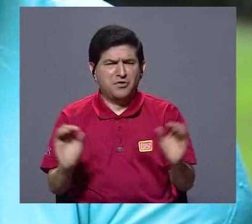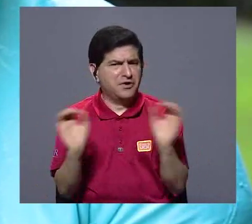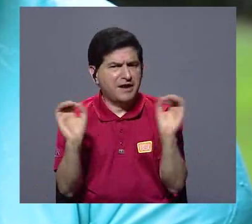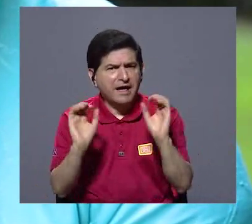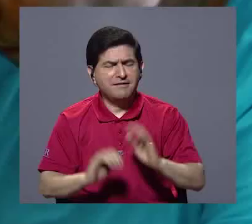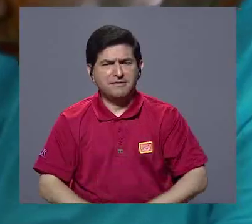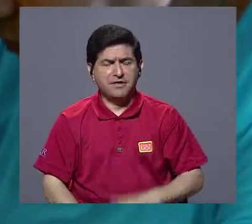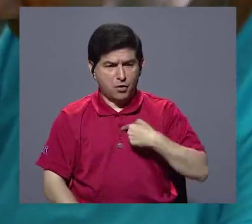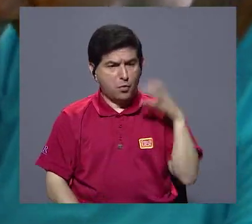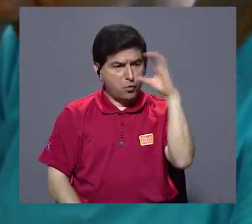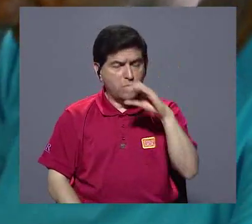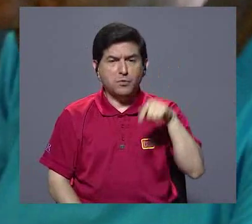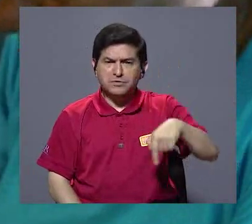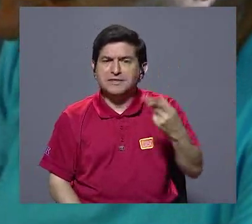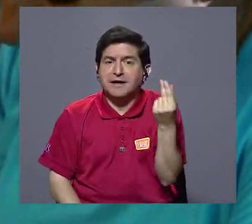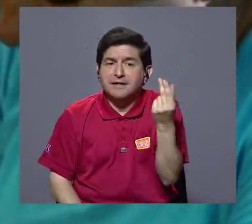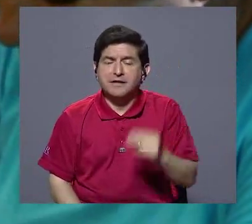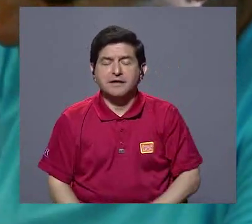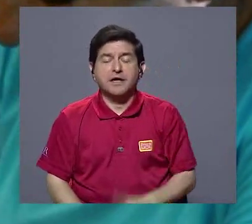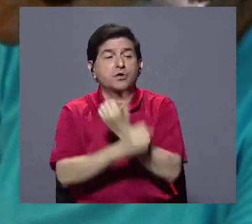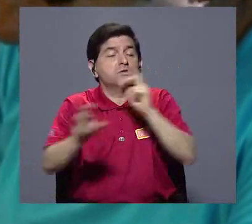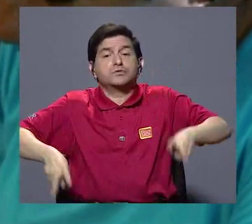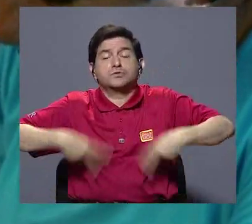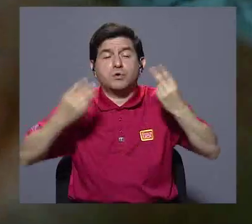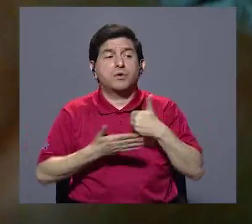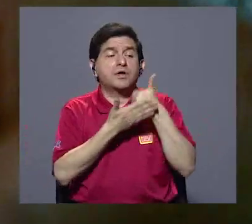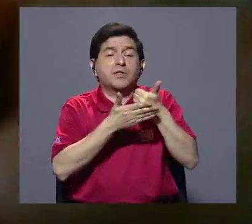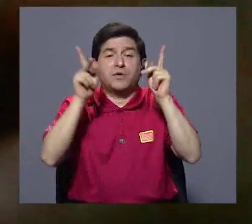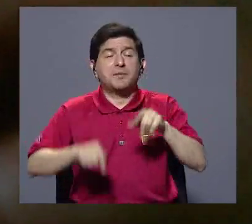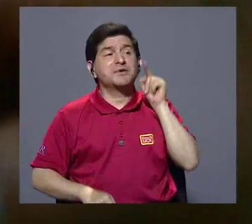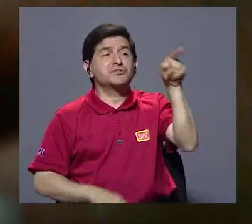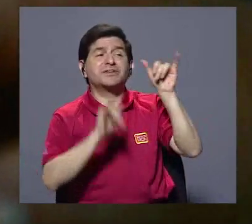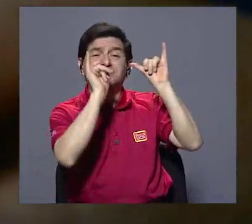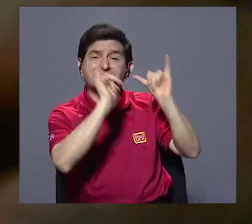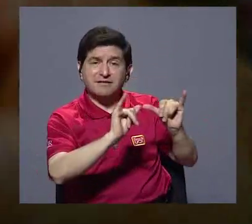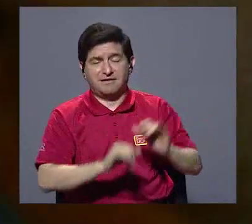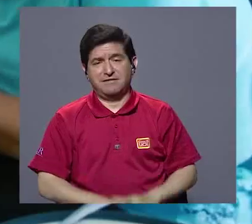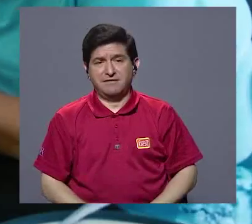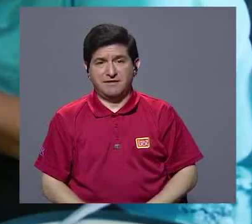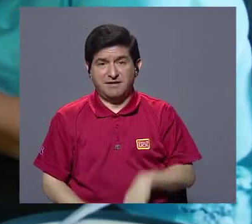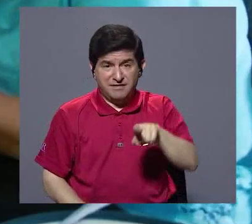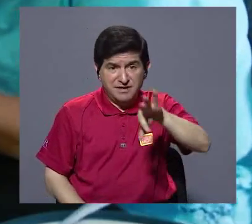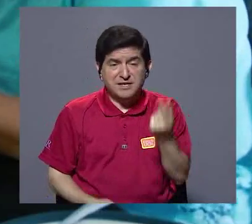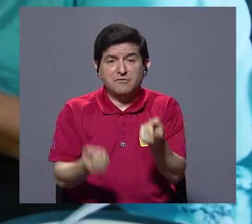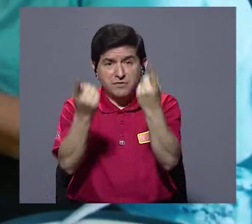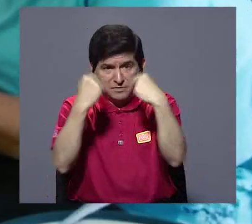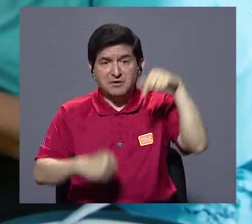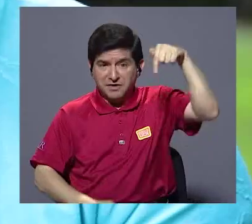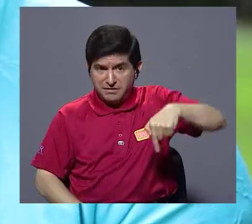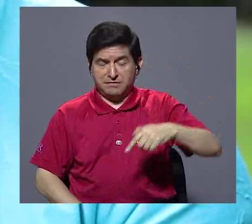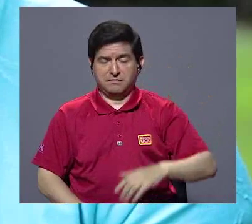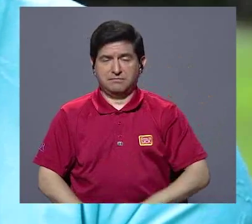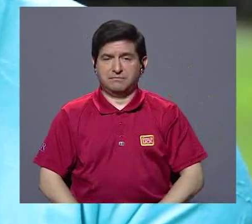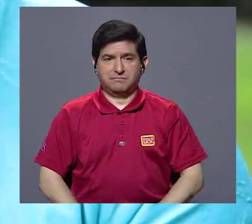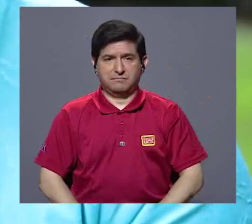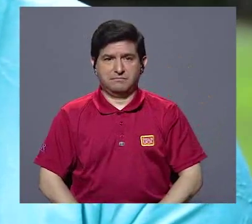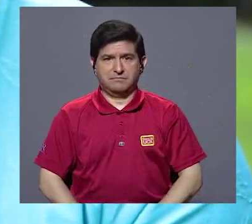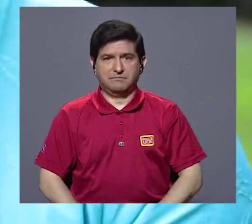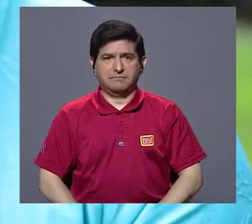nadie. Uno viene a buscar el 5 para sobrevivir y ayudar a los que quedan allá, porque así es que se viene